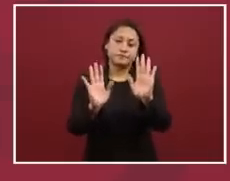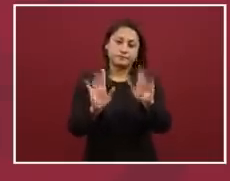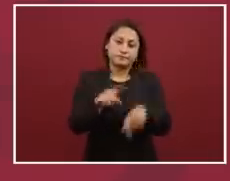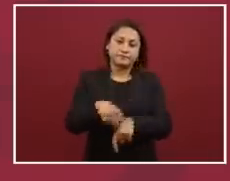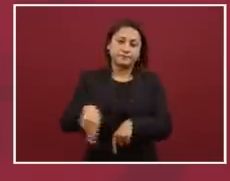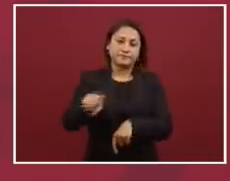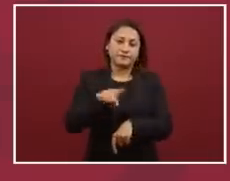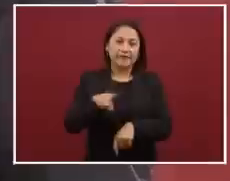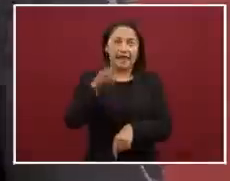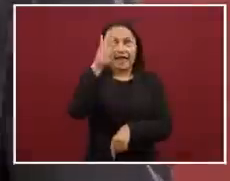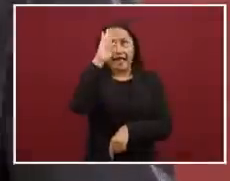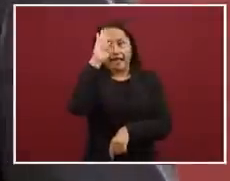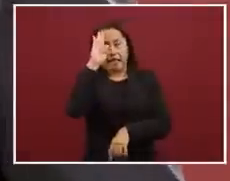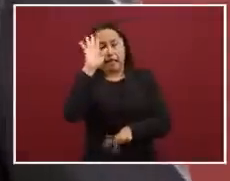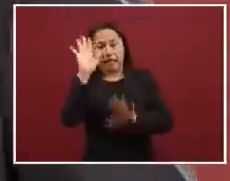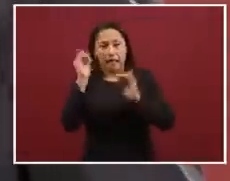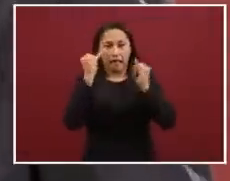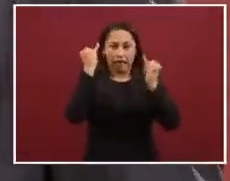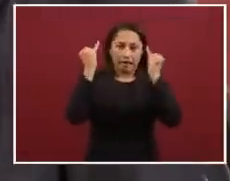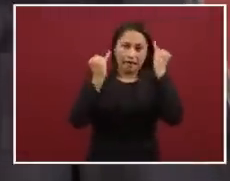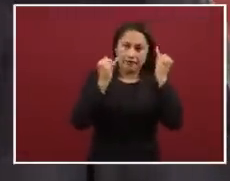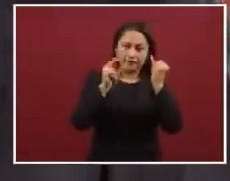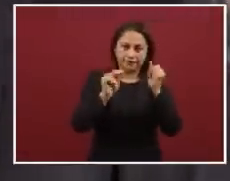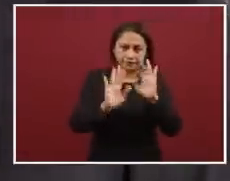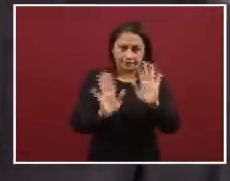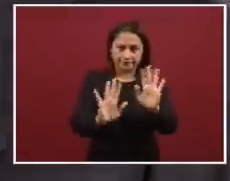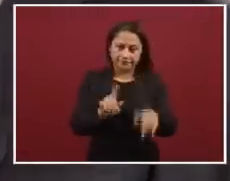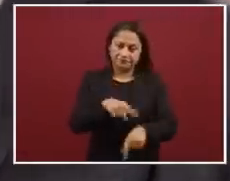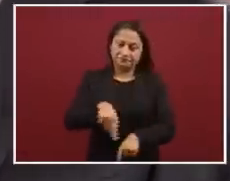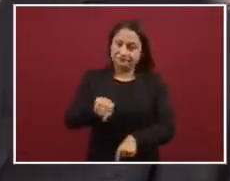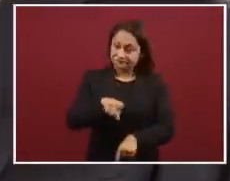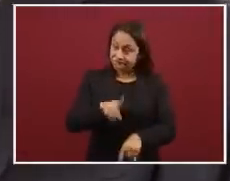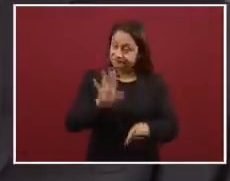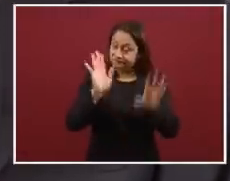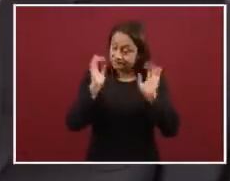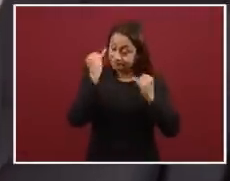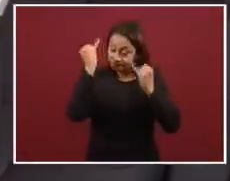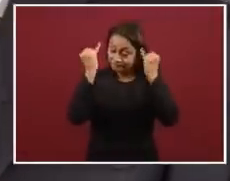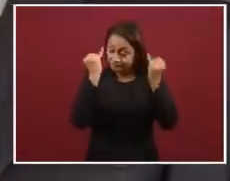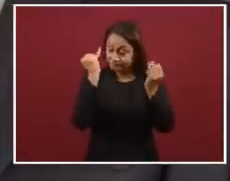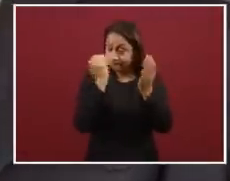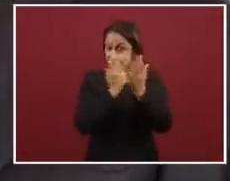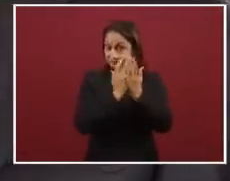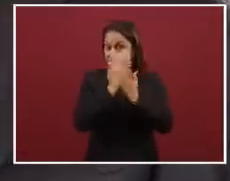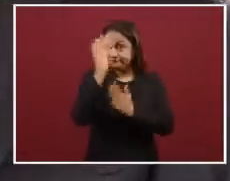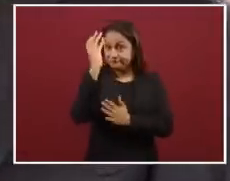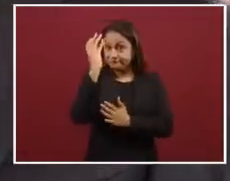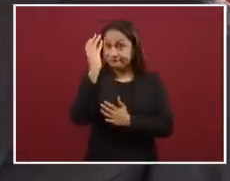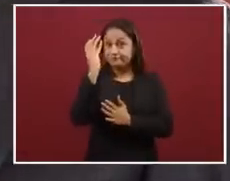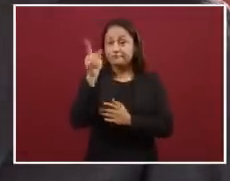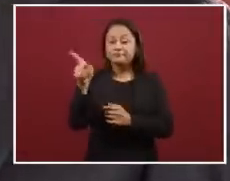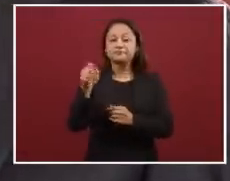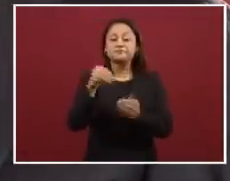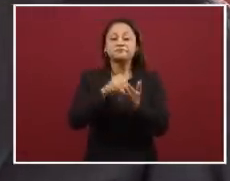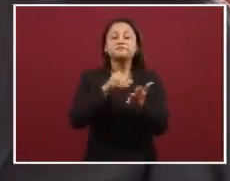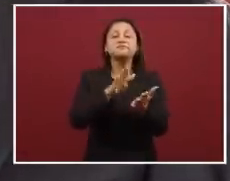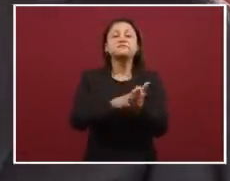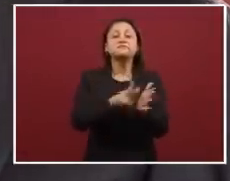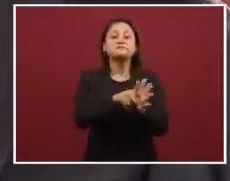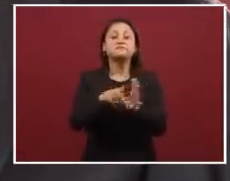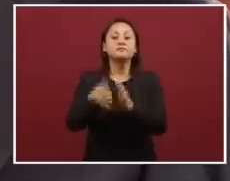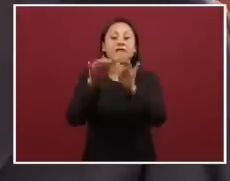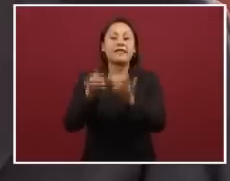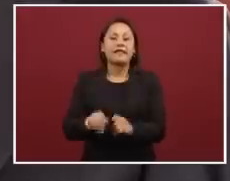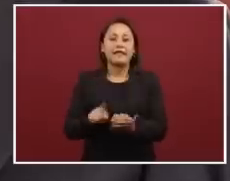vaya a malinterpretar, porque son capaces de poner, no todos desde luego, no